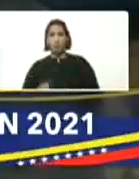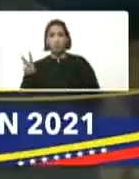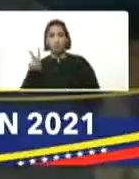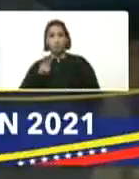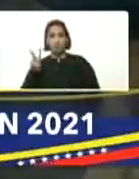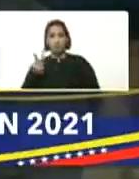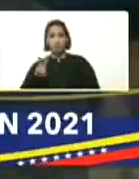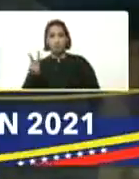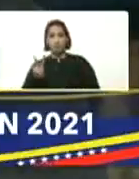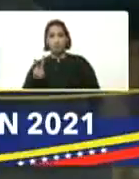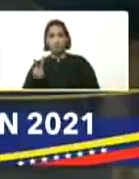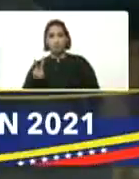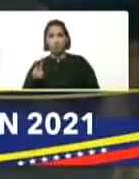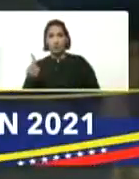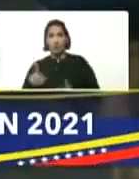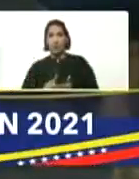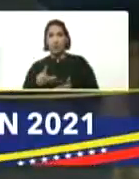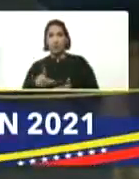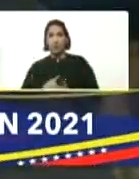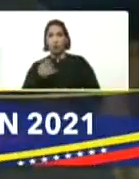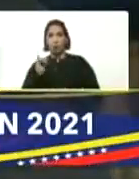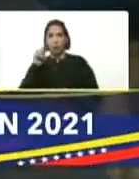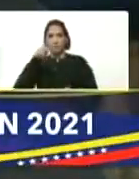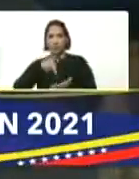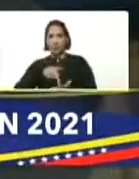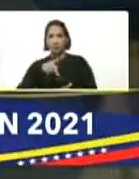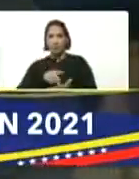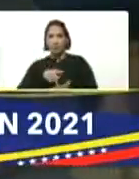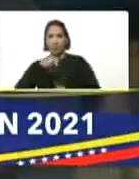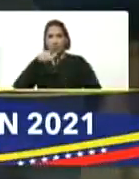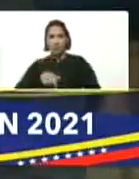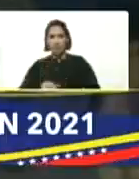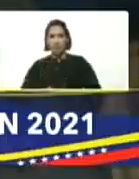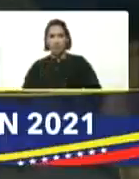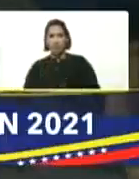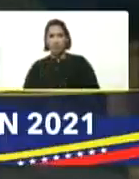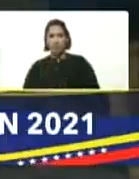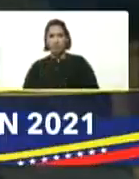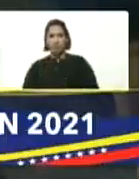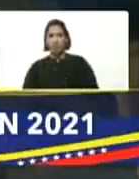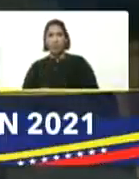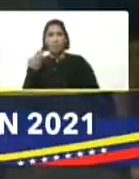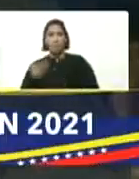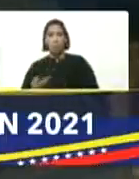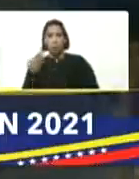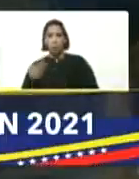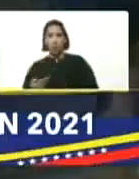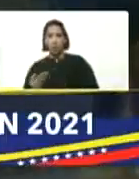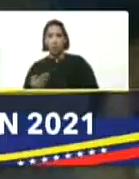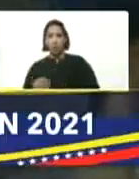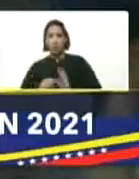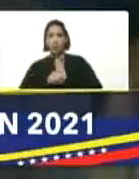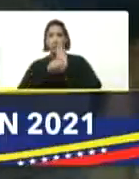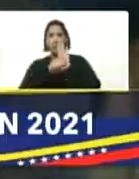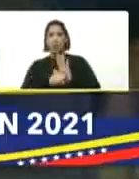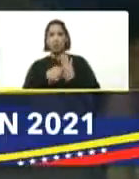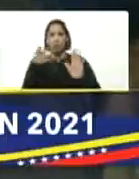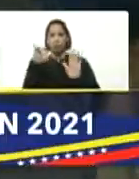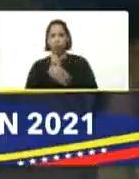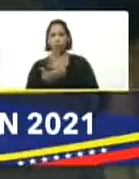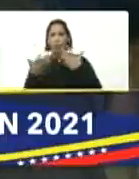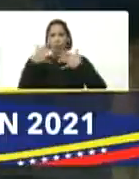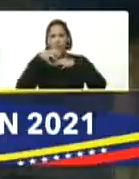venezolana, que el libro esté presente aquí también me parece un signo muy importante sobre la